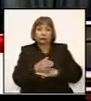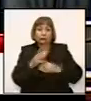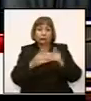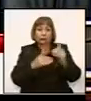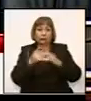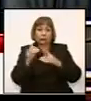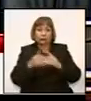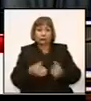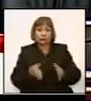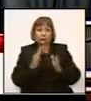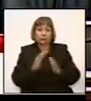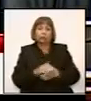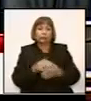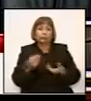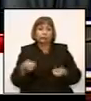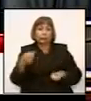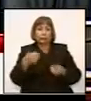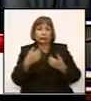construcción.